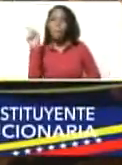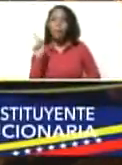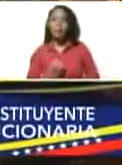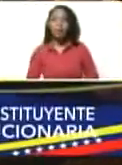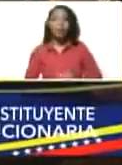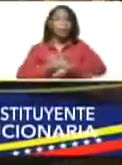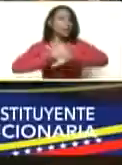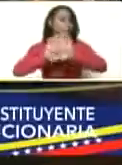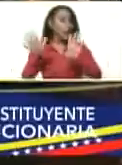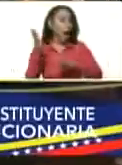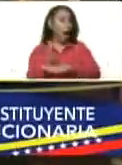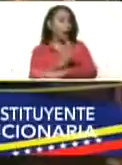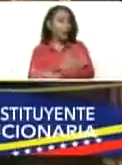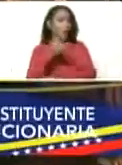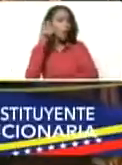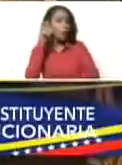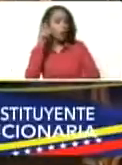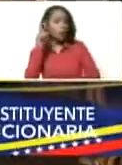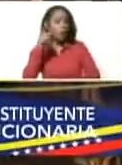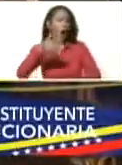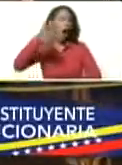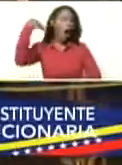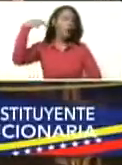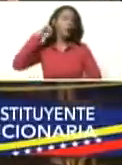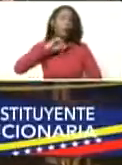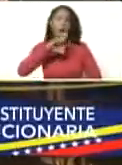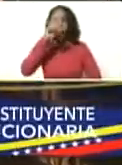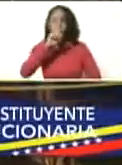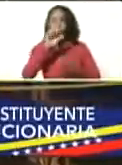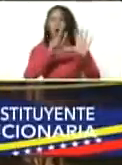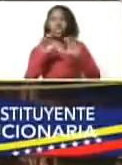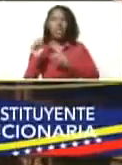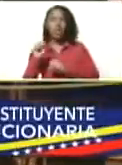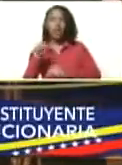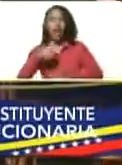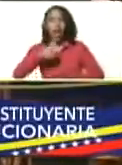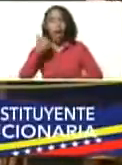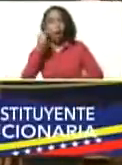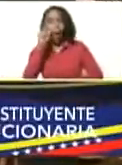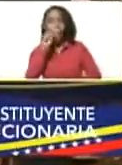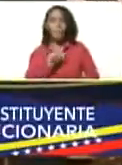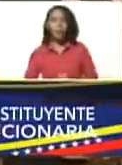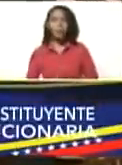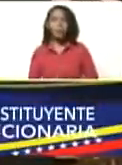Ya lo habíamos escuchado por allá, en los años 80, Earle Herrera.